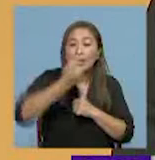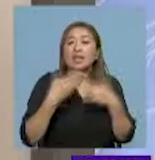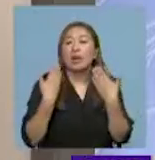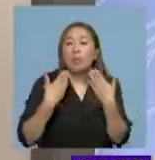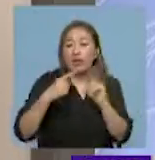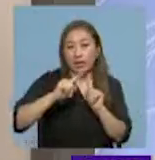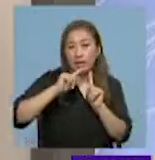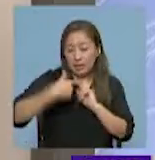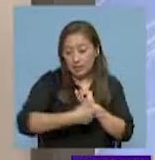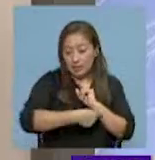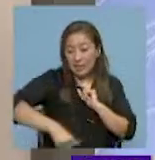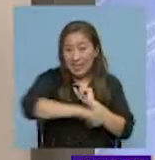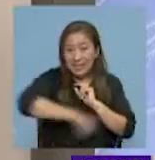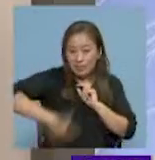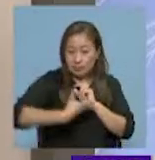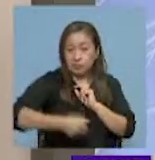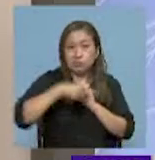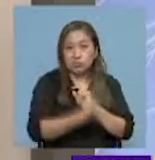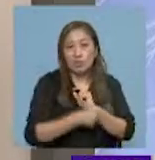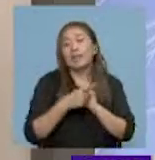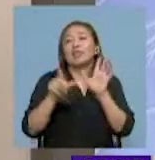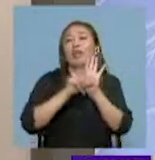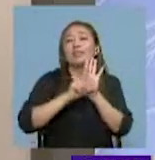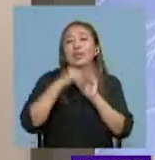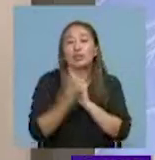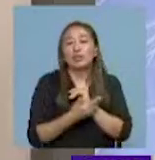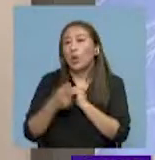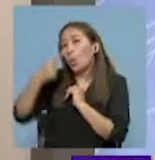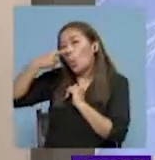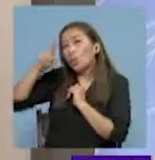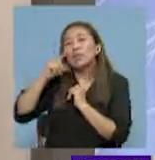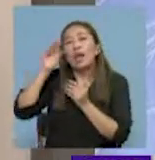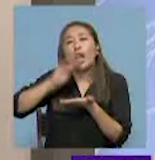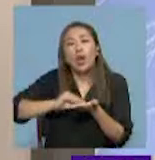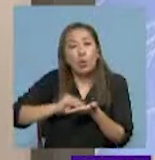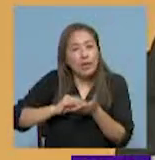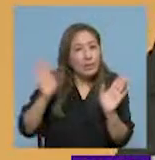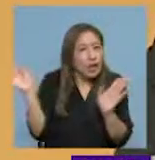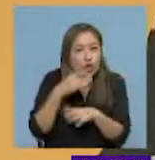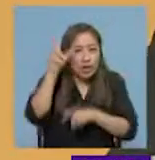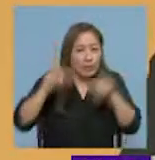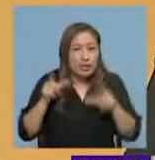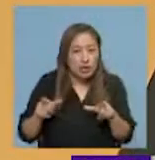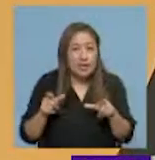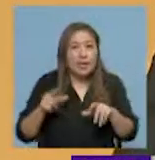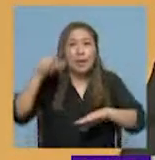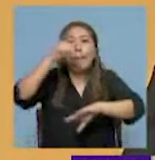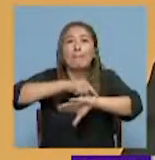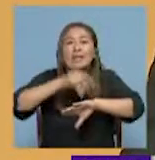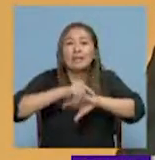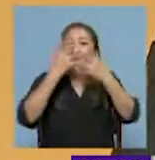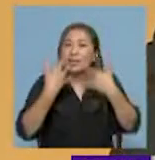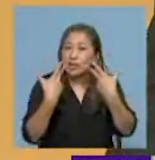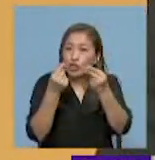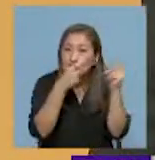va a realizar la cesárea por la interrupción legal del embarazo sí ministro una última consideración para todo el mundo medicina 9 matemática